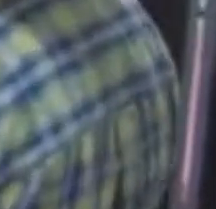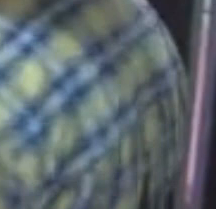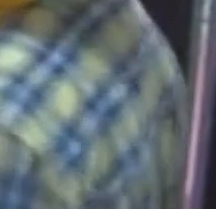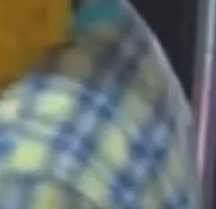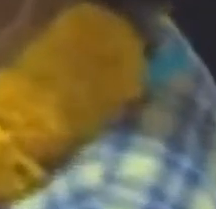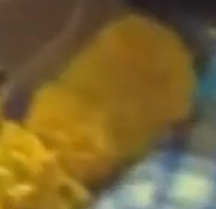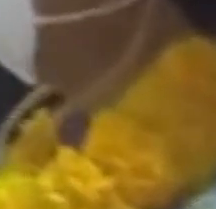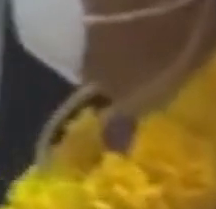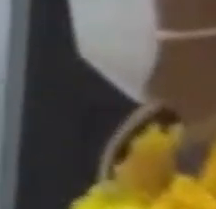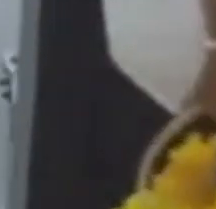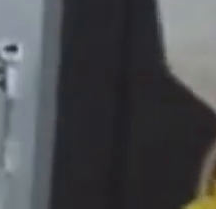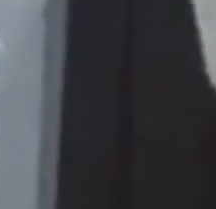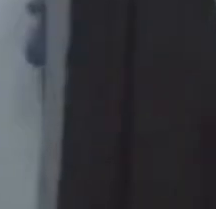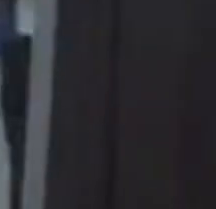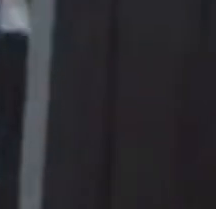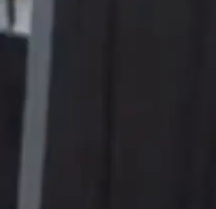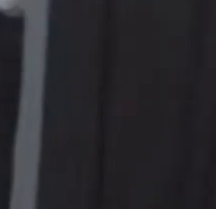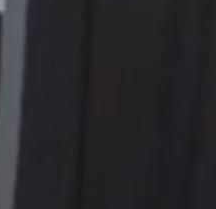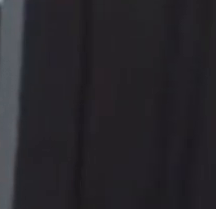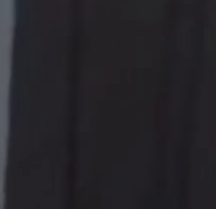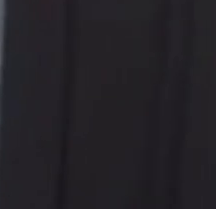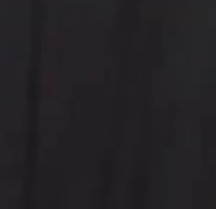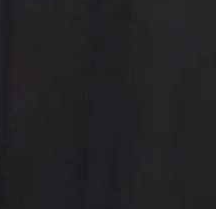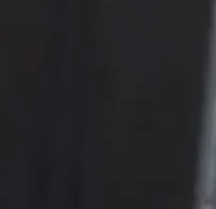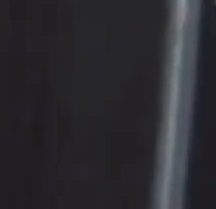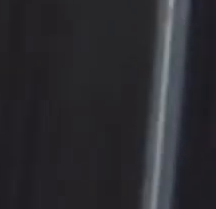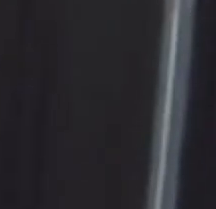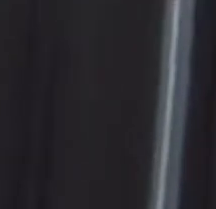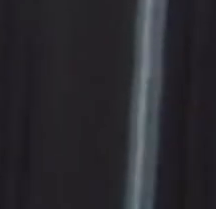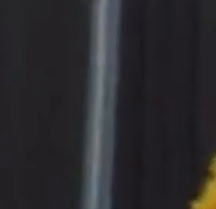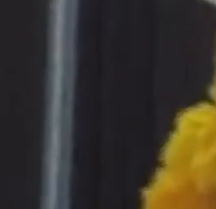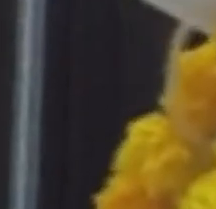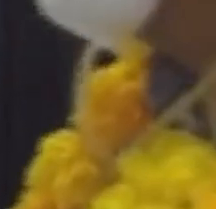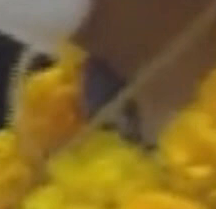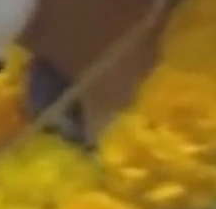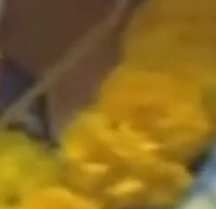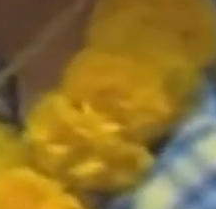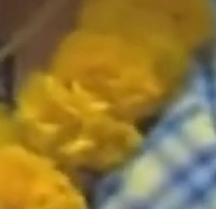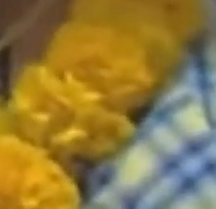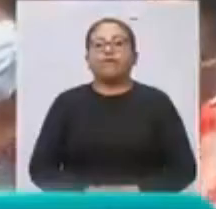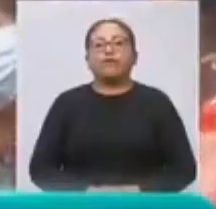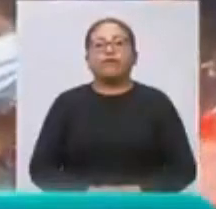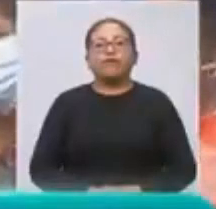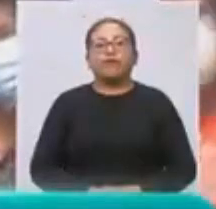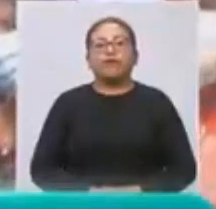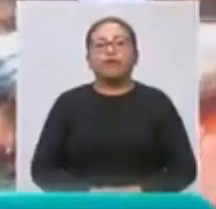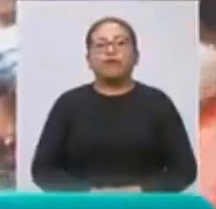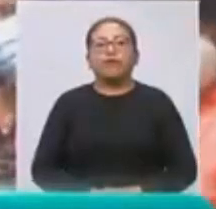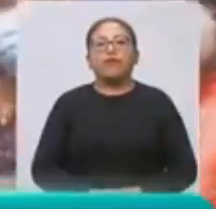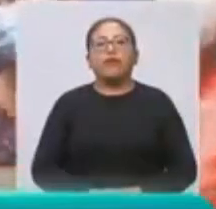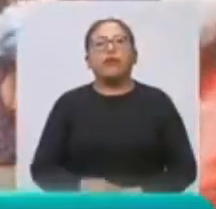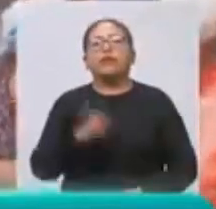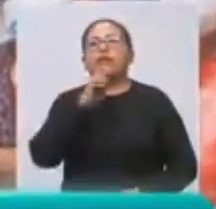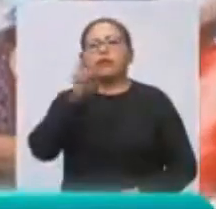internación, posta de emergencias, atención ambulatoria, laboratorio y diagnóstico por imágenes, entre otras. Estamos